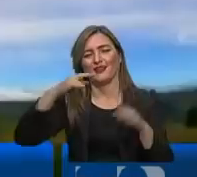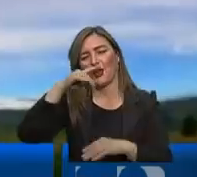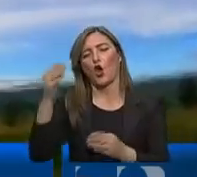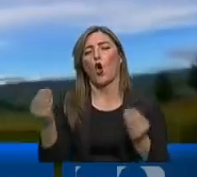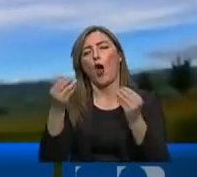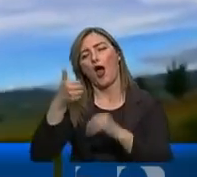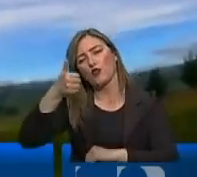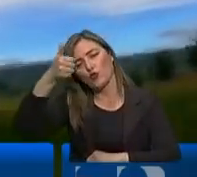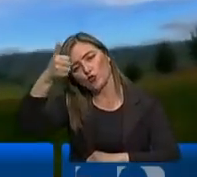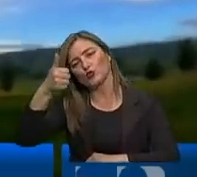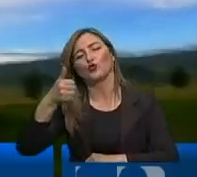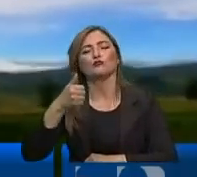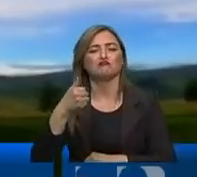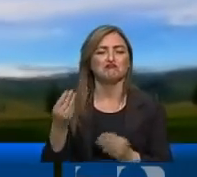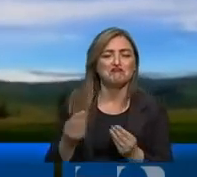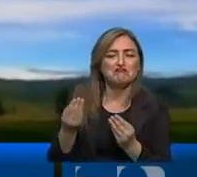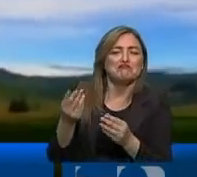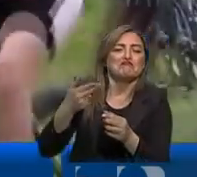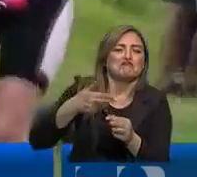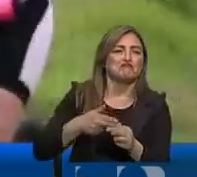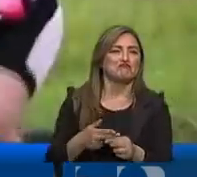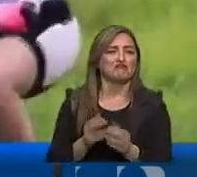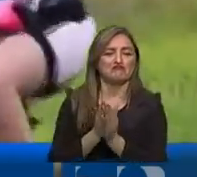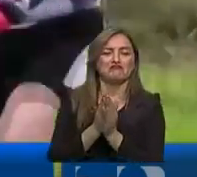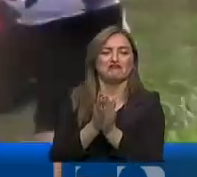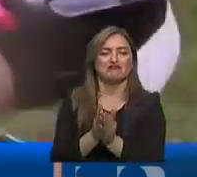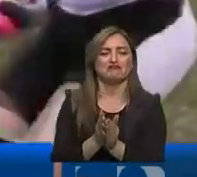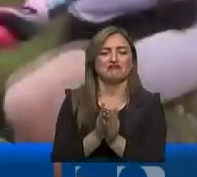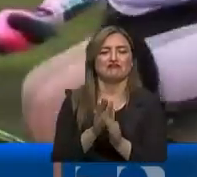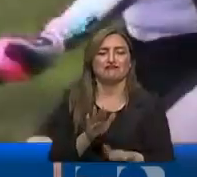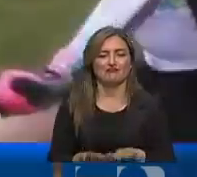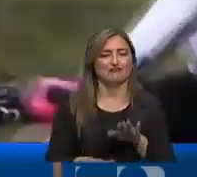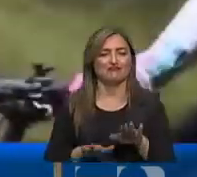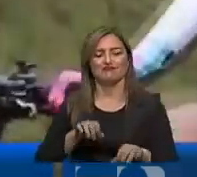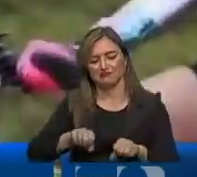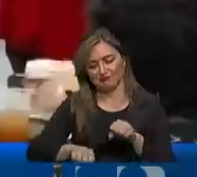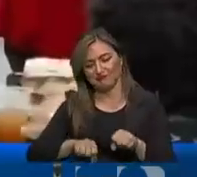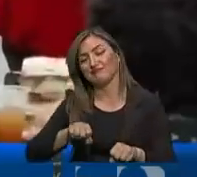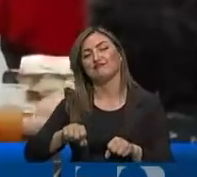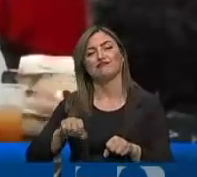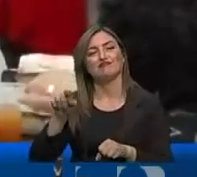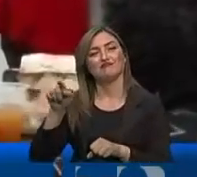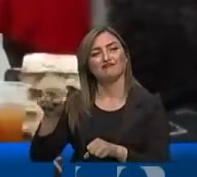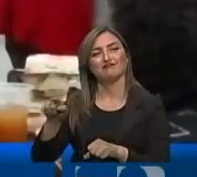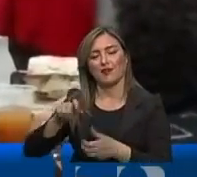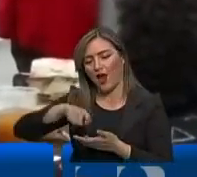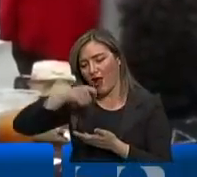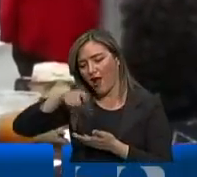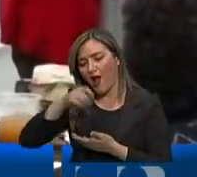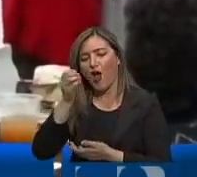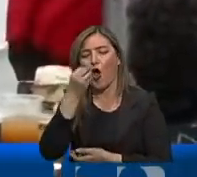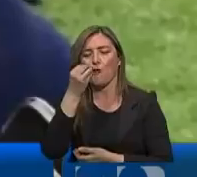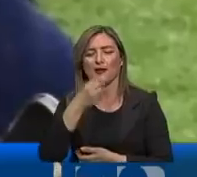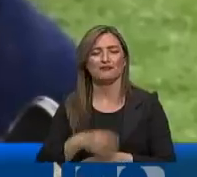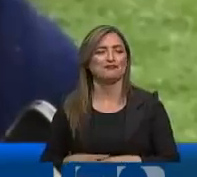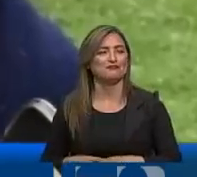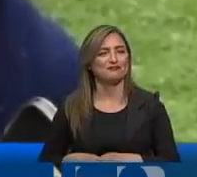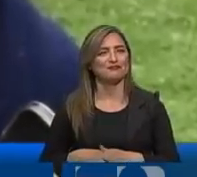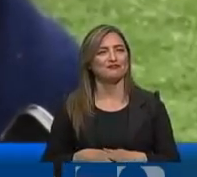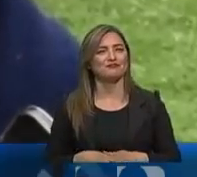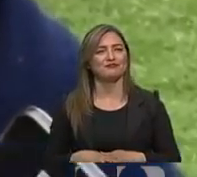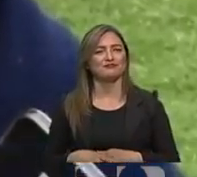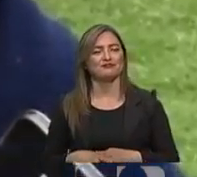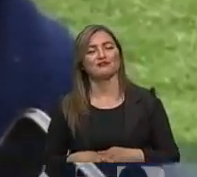escenario natural donde pueden participar de canoping, canoas, caminatas, ciclismo y también darle gusto al paladar.